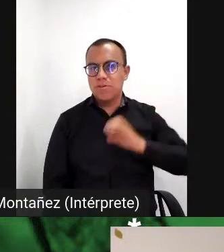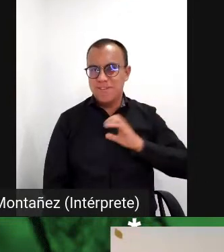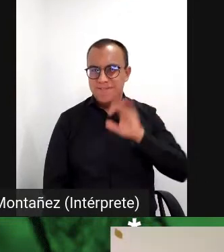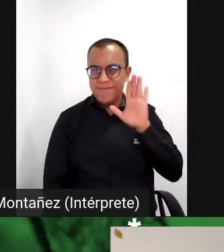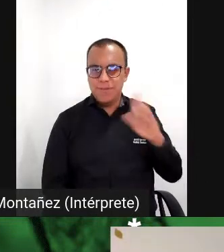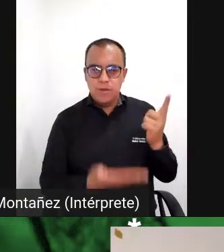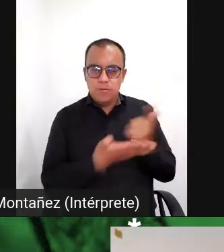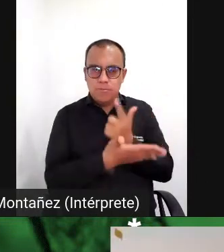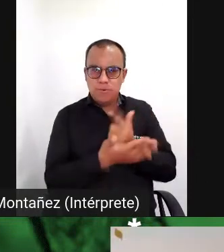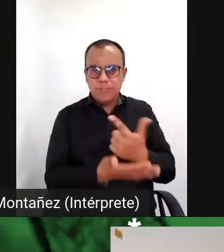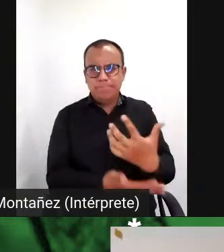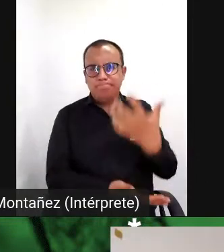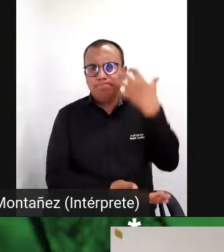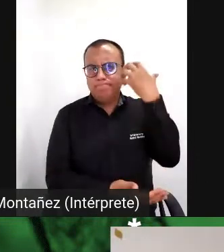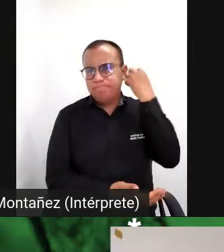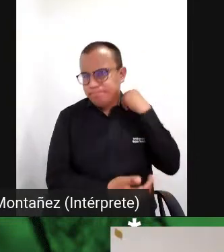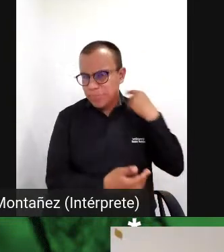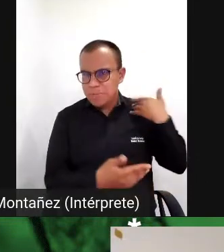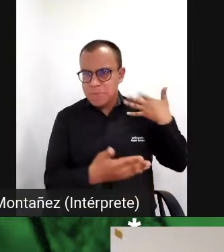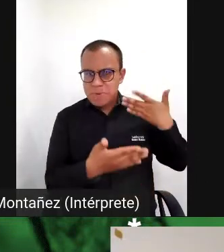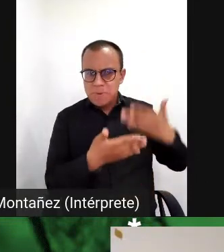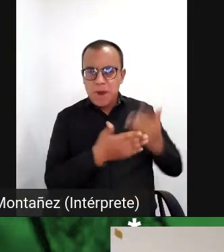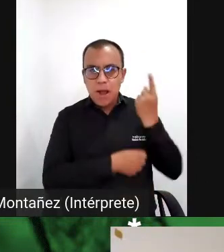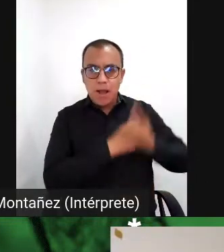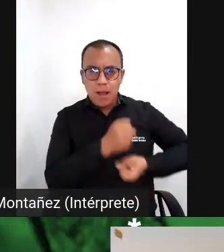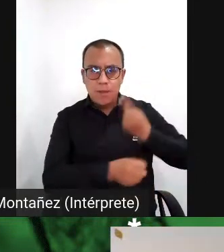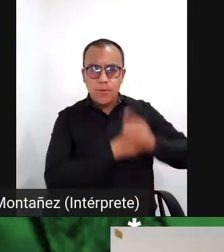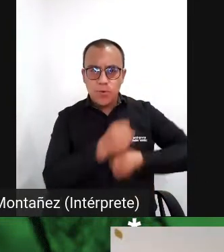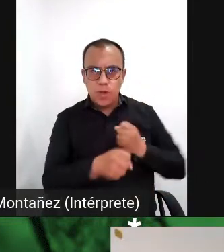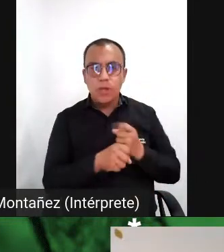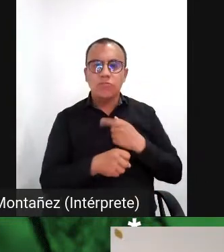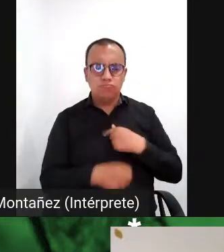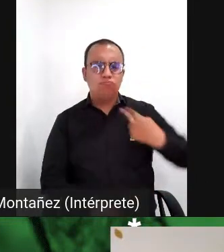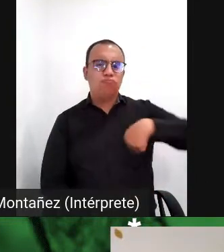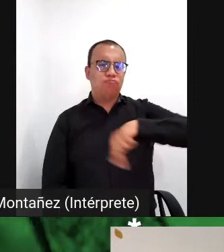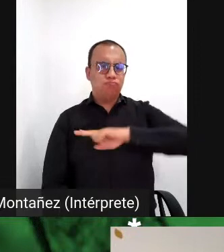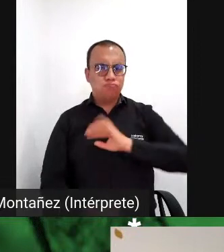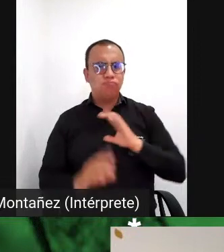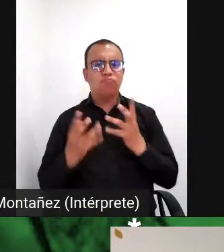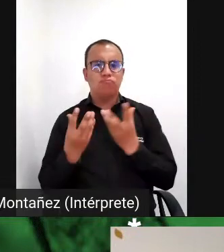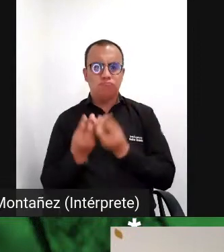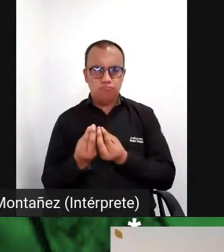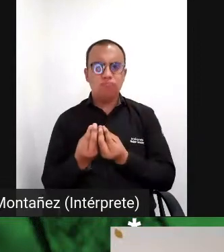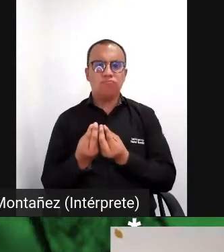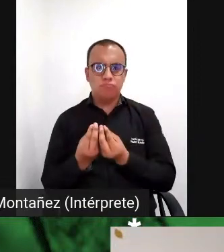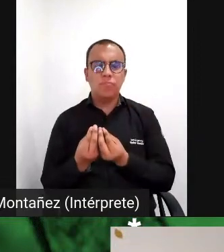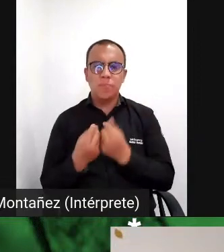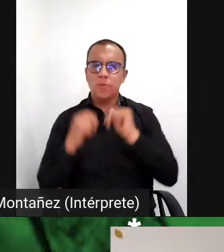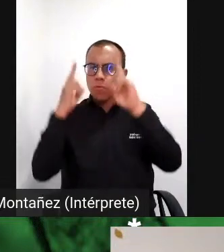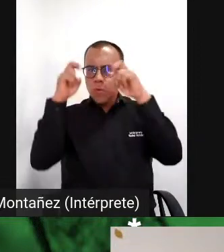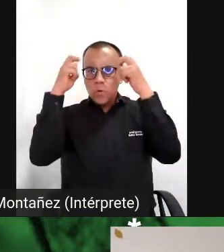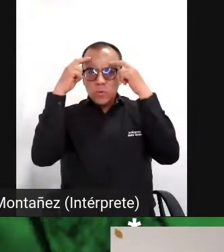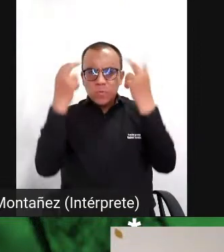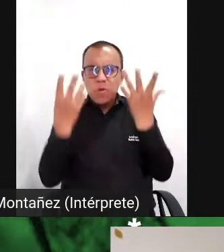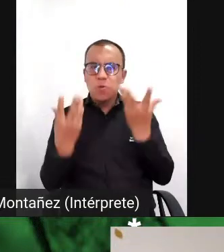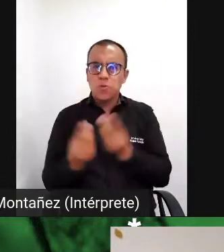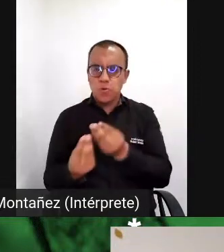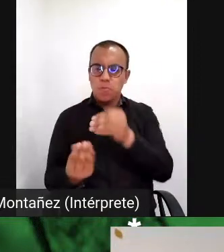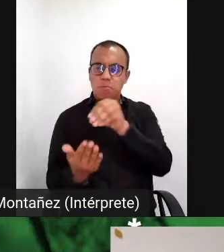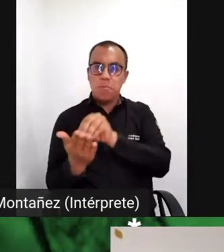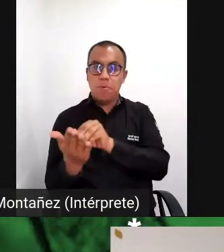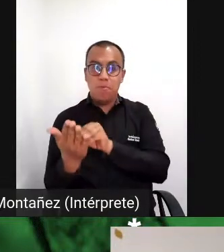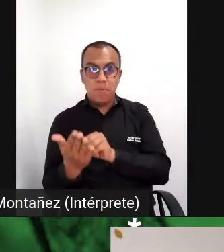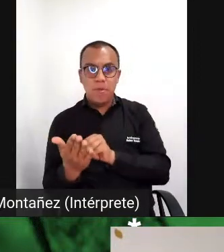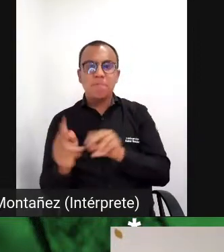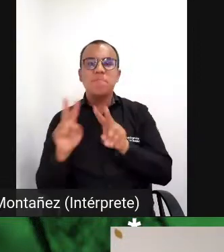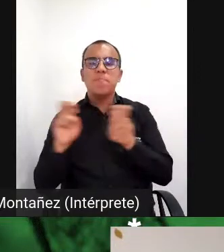desde hace muchísimos años. Nosotros hemos editado, digamos, nuestro conocimiento o nuestro campo de acción tiene que ver con